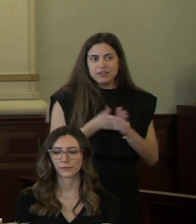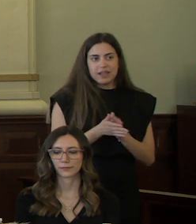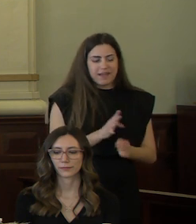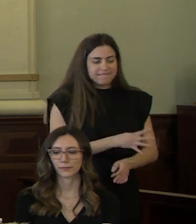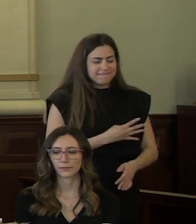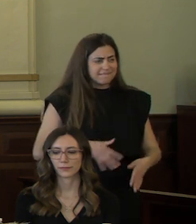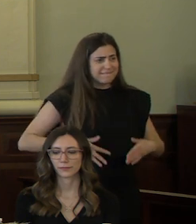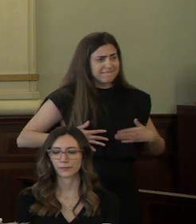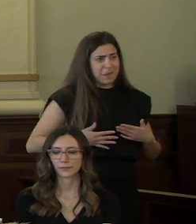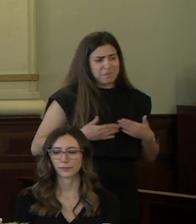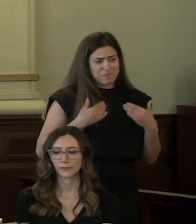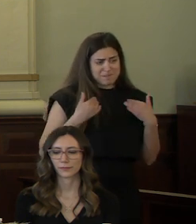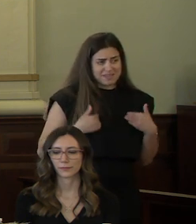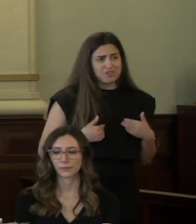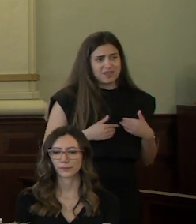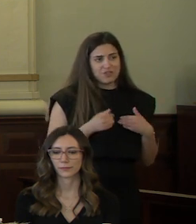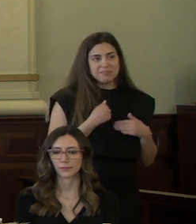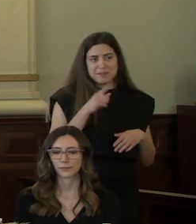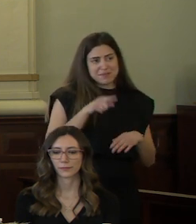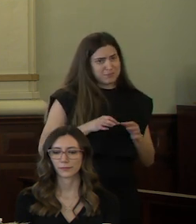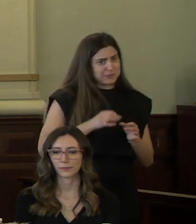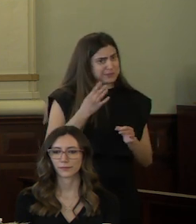lo personal, también he tenido mucha suerte.